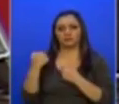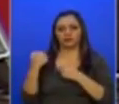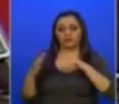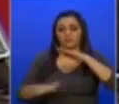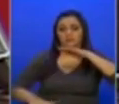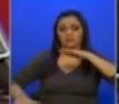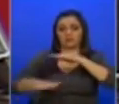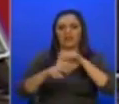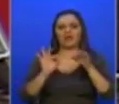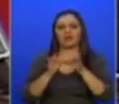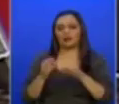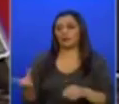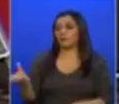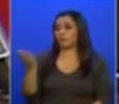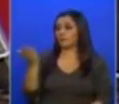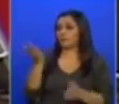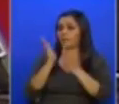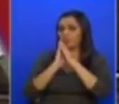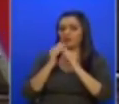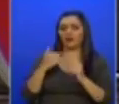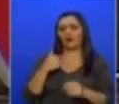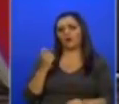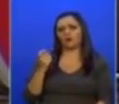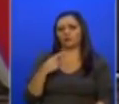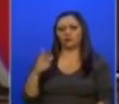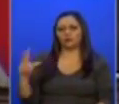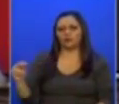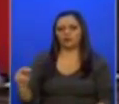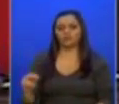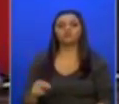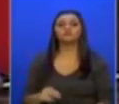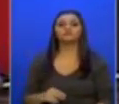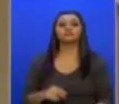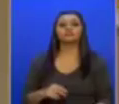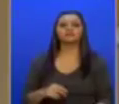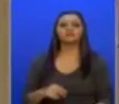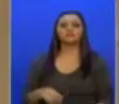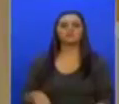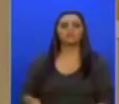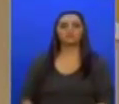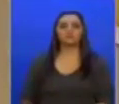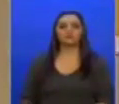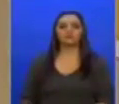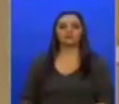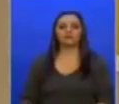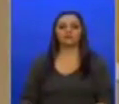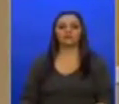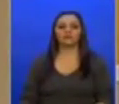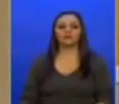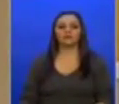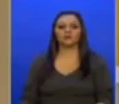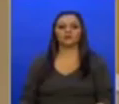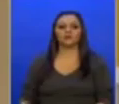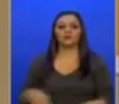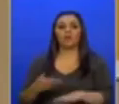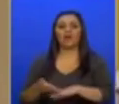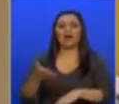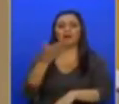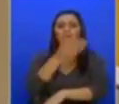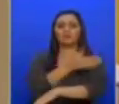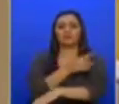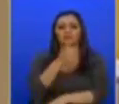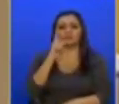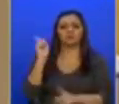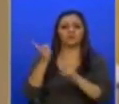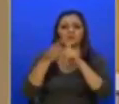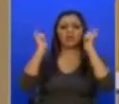desesperación, que es el propio alcalde. Este es el programa municipal que presentó Johnny Terán en su